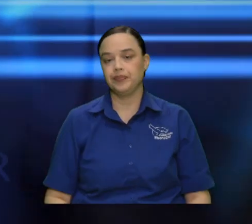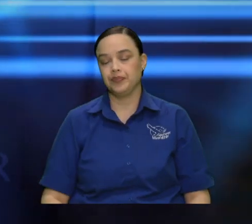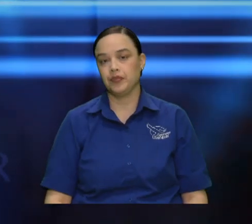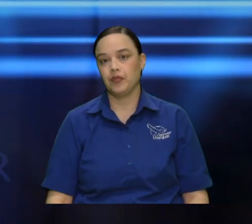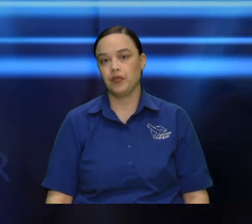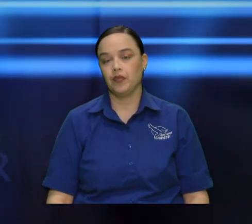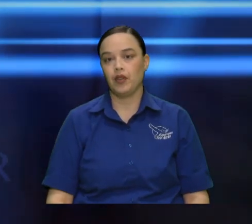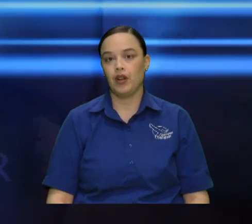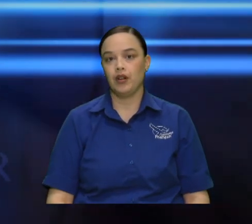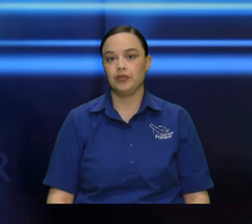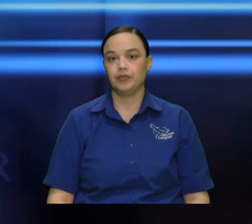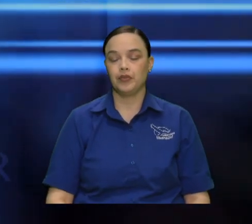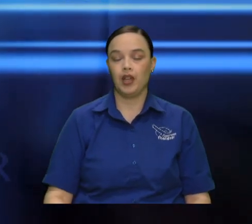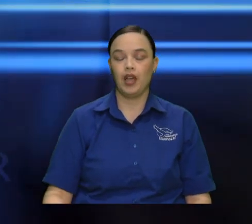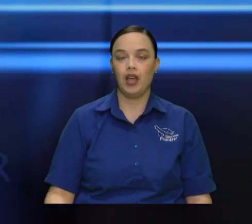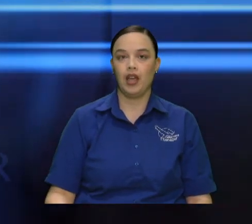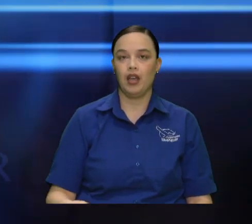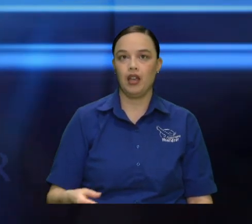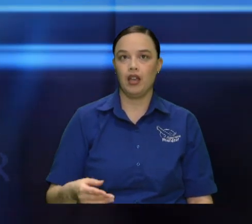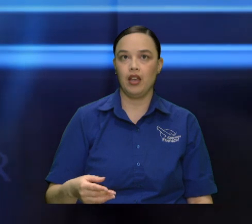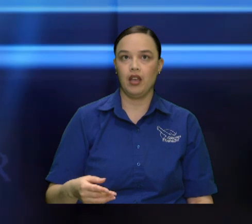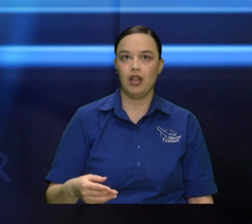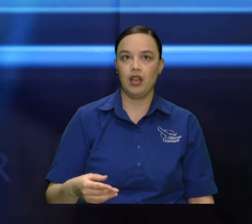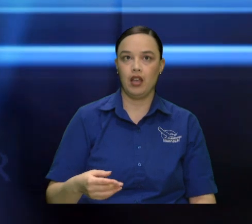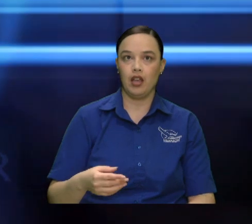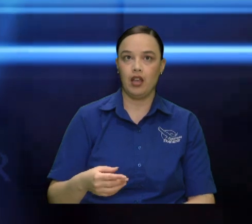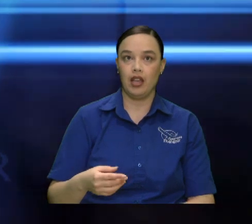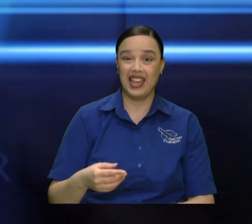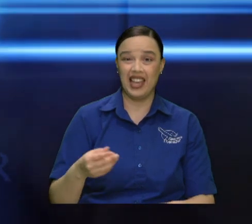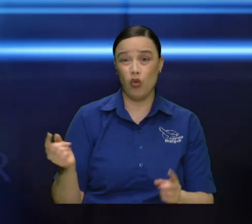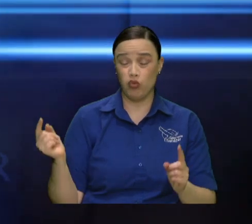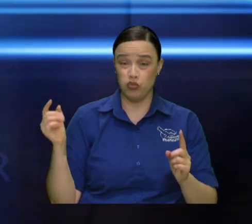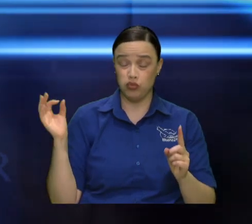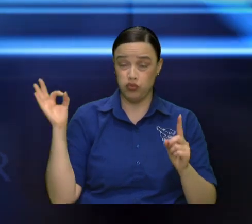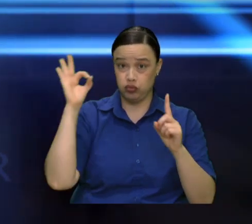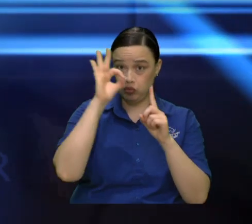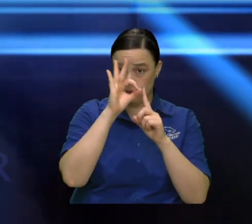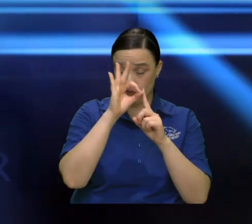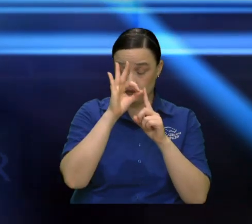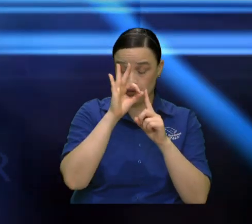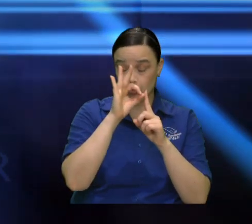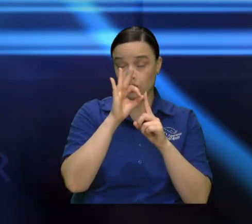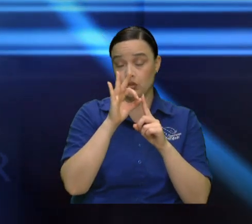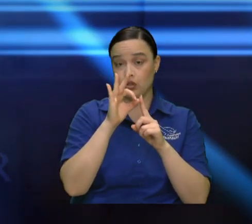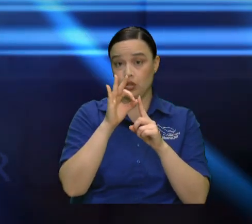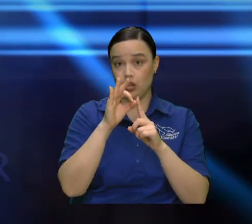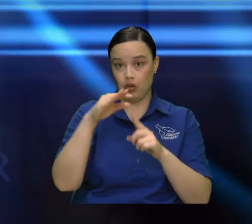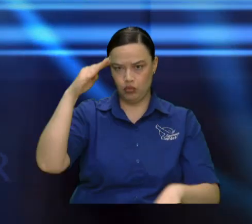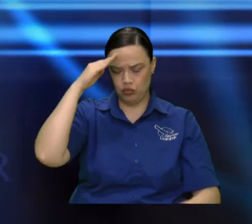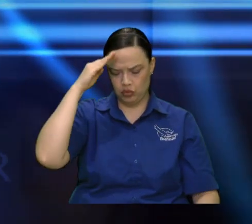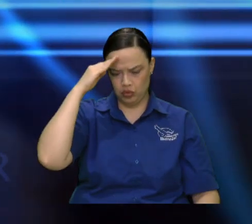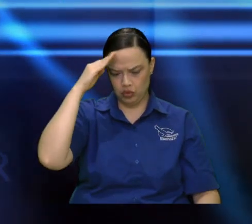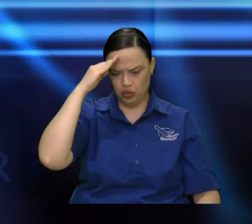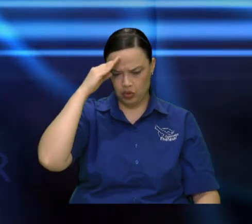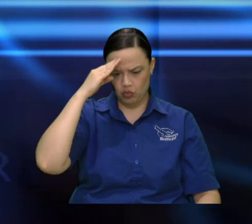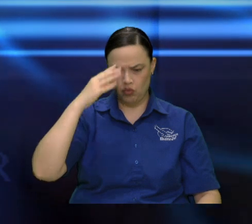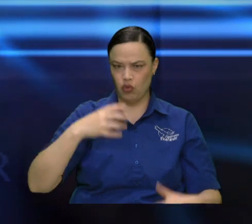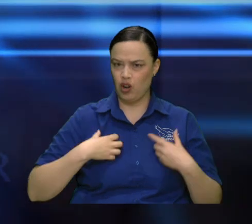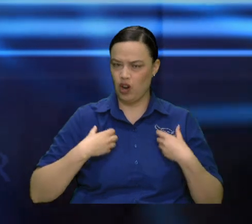asalto a esta oiga con el objetivo de su conquista mediante la fuerza o el